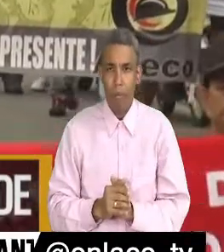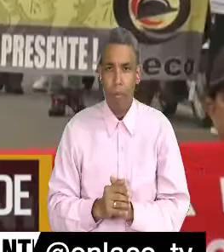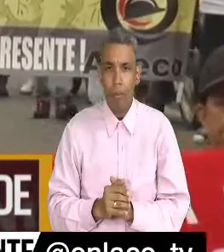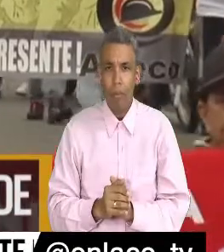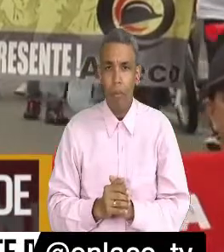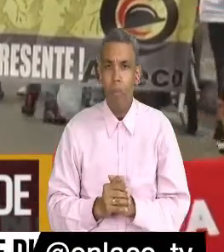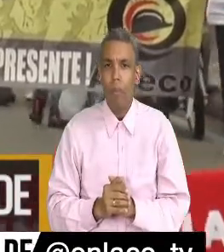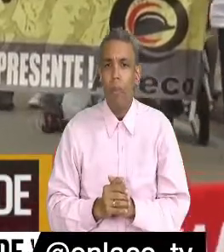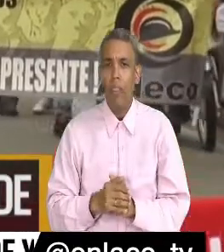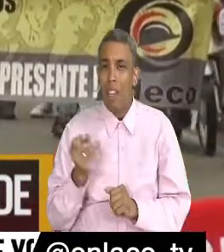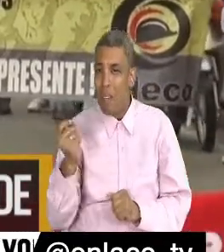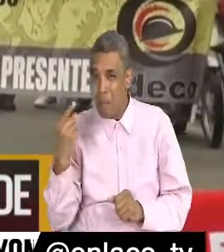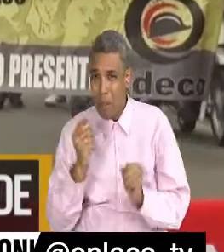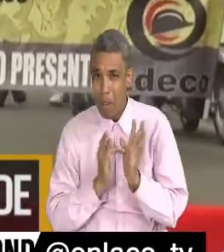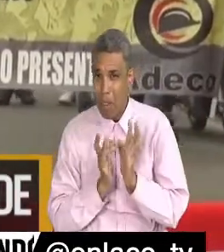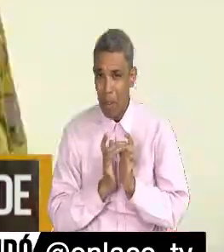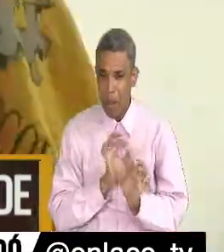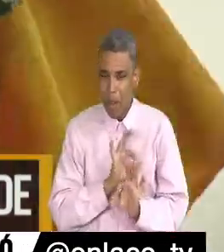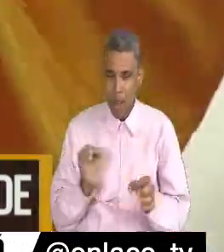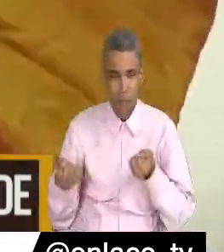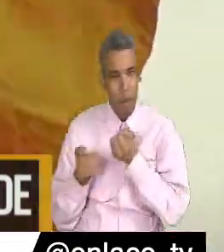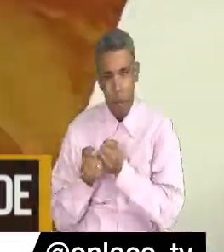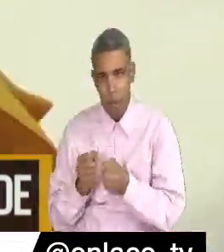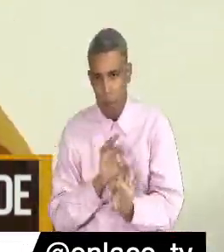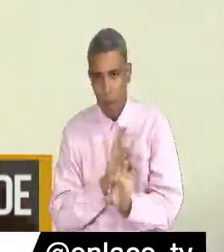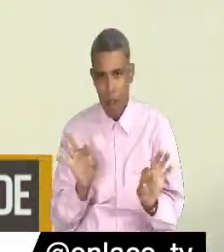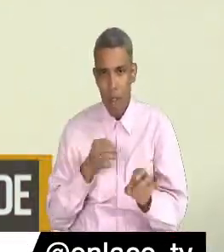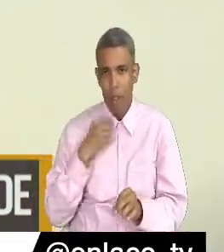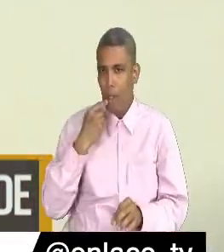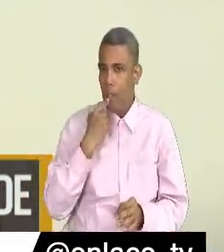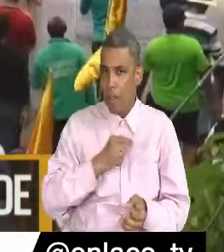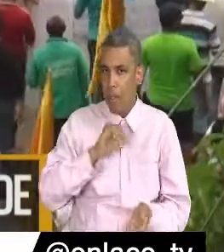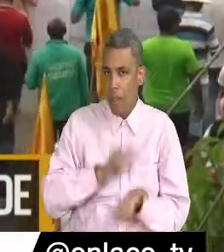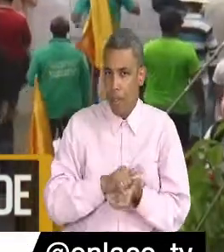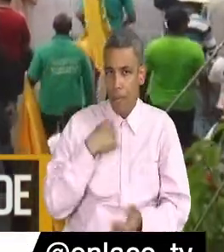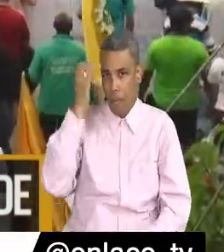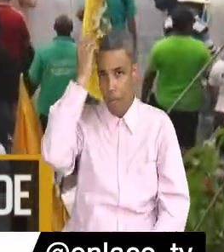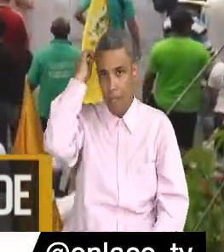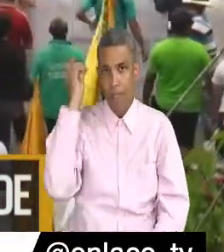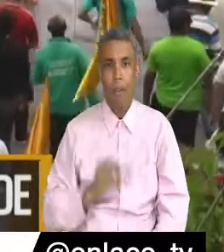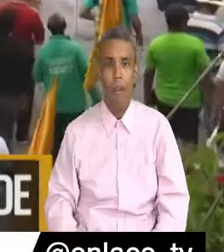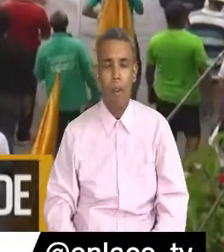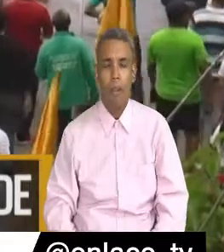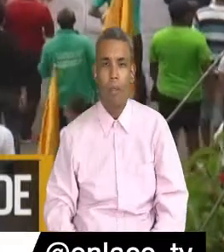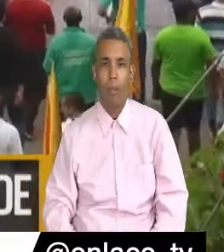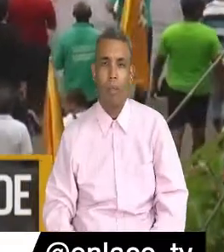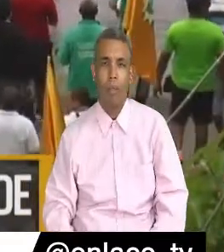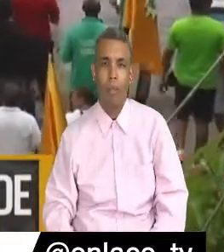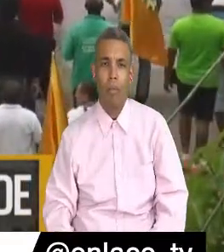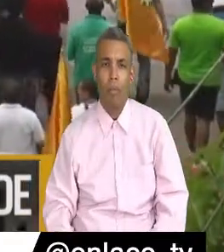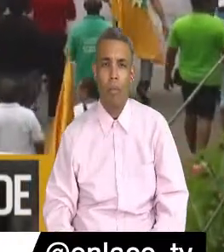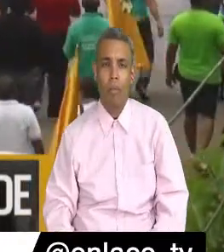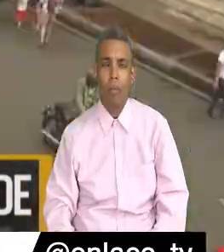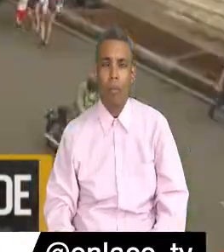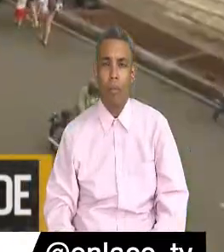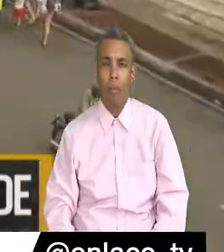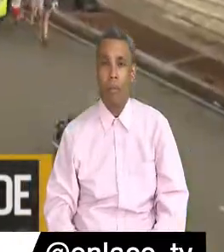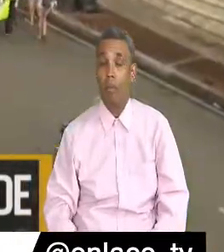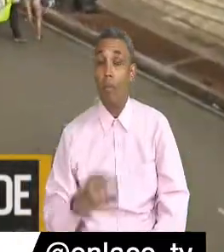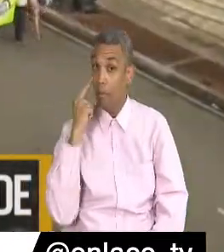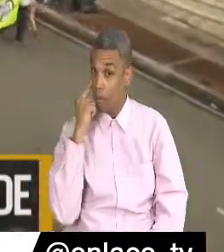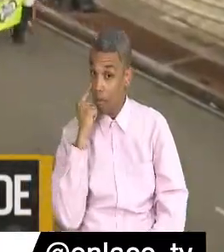este sábado primero de abril no tiene nada que ver con la que se busca promover en defensa del proyecto de modernización, y llama a la